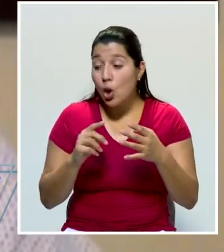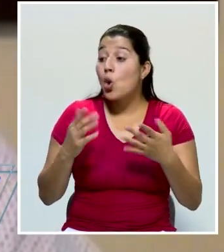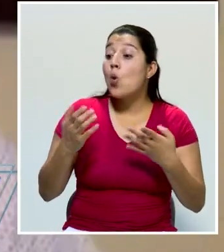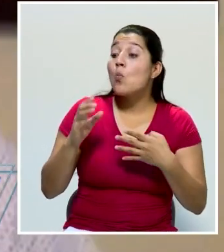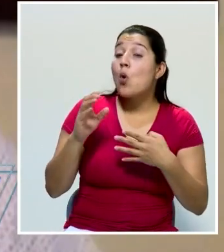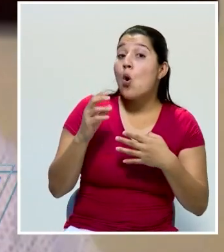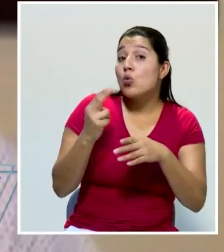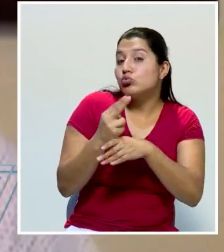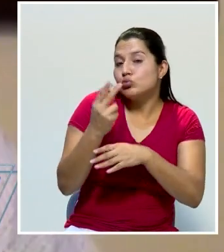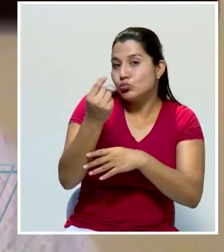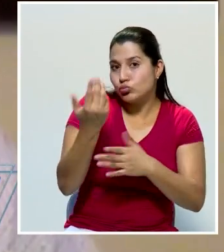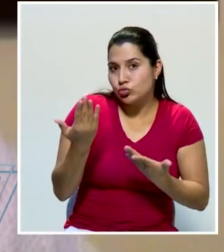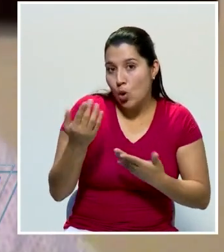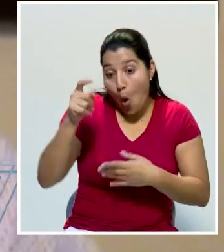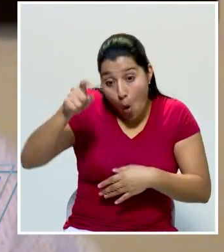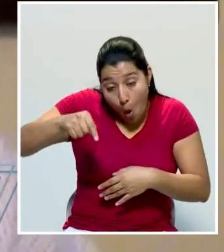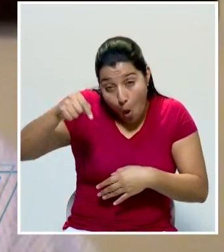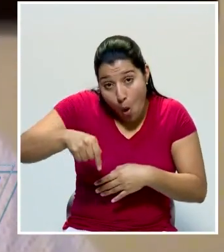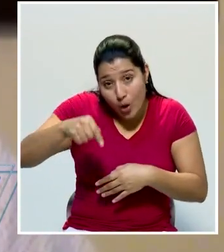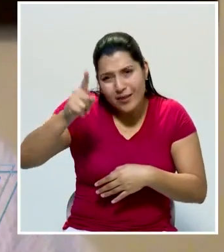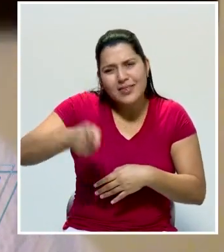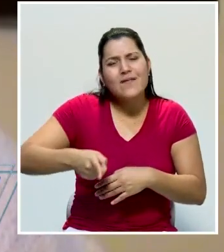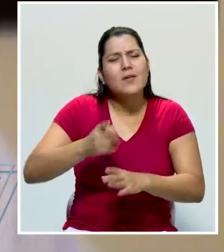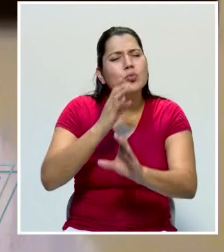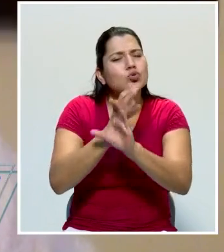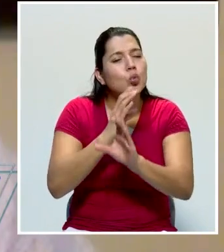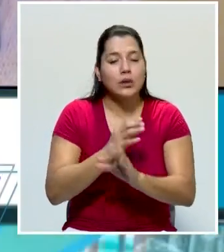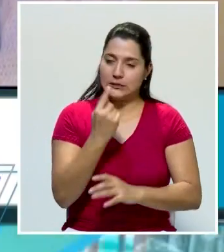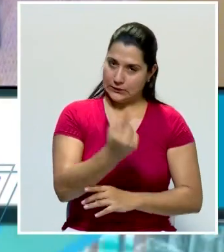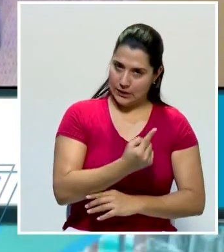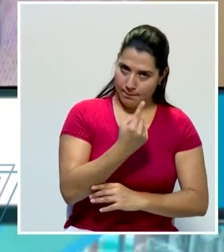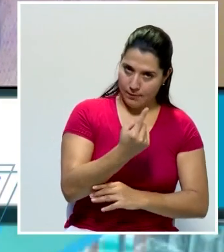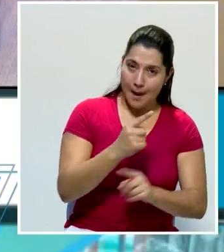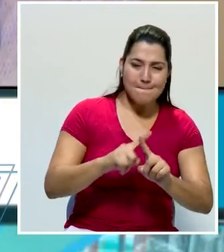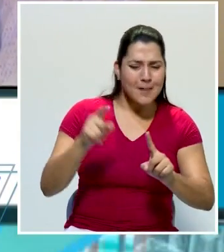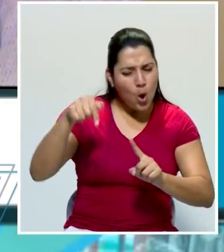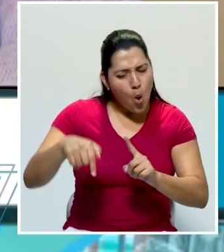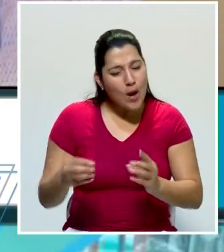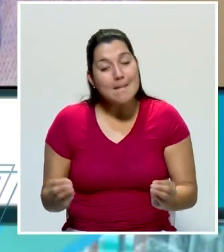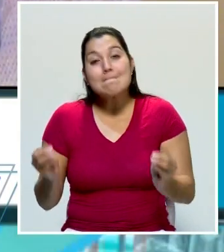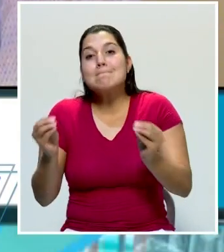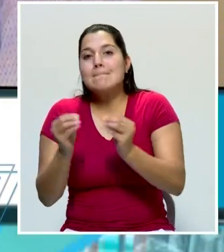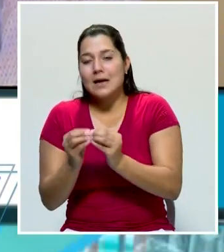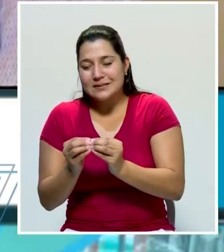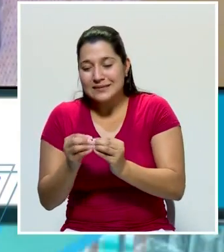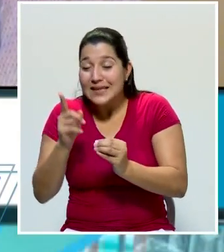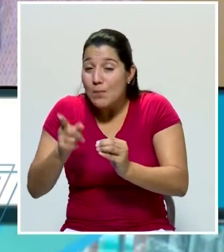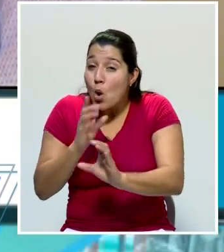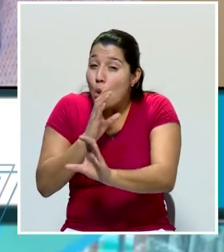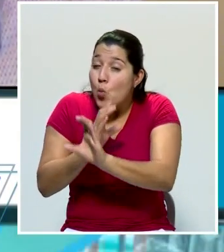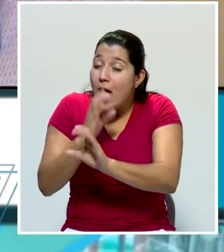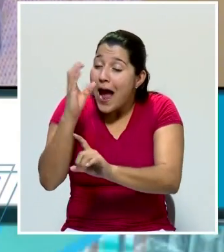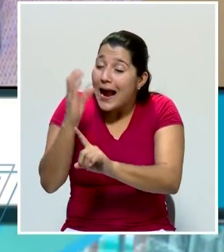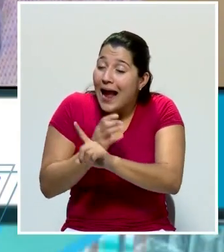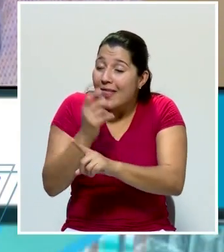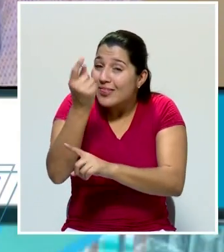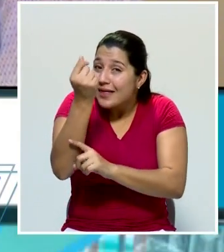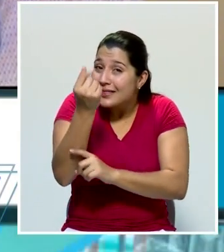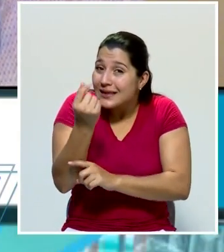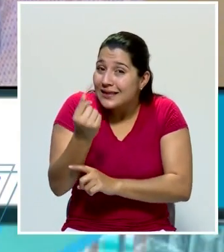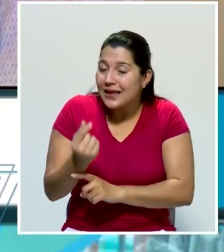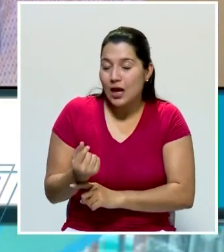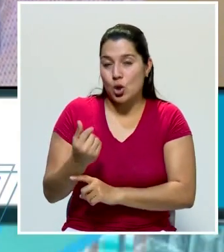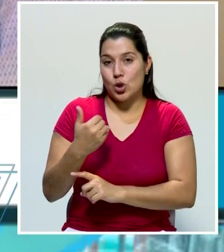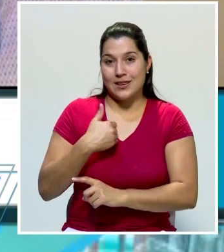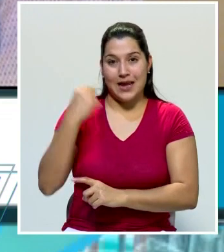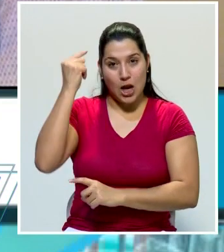invertir. Hoy hay que cuidar cada 5, siempre, pero hoy particularmente hay que cuidar cada 5 que ingrese a las arcas del Estado, y